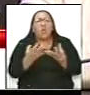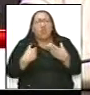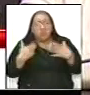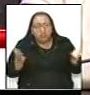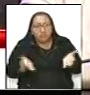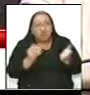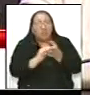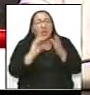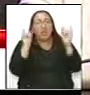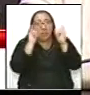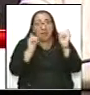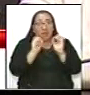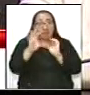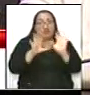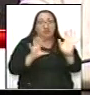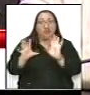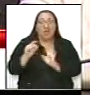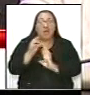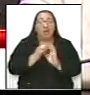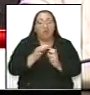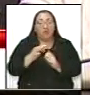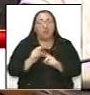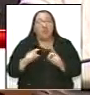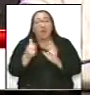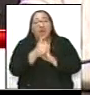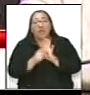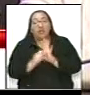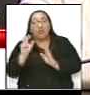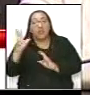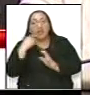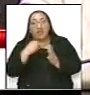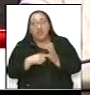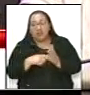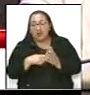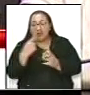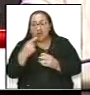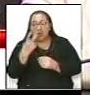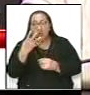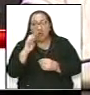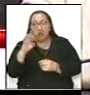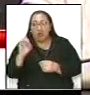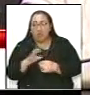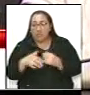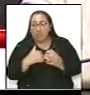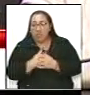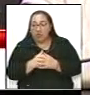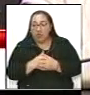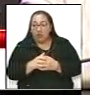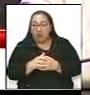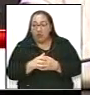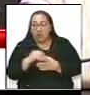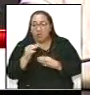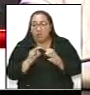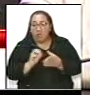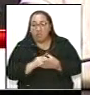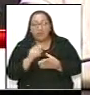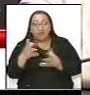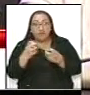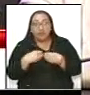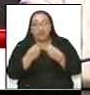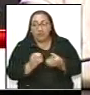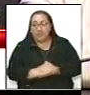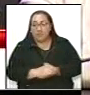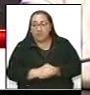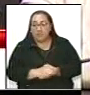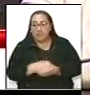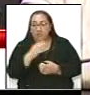promocionar nuestras regiones, el artículo 3 solamente se refiere al 40% de todo ese presupuesto que se pretende dar,